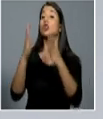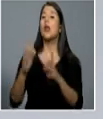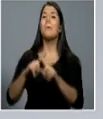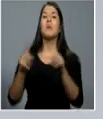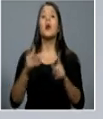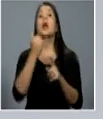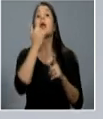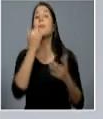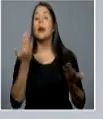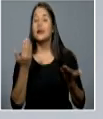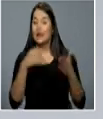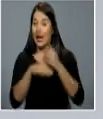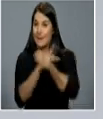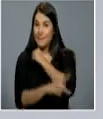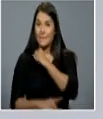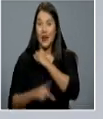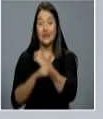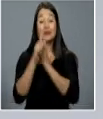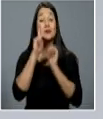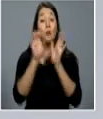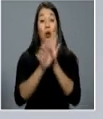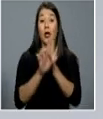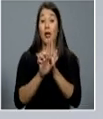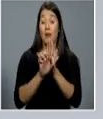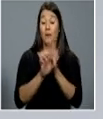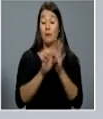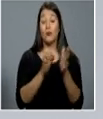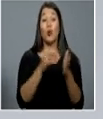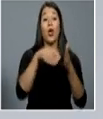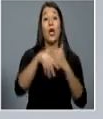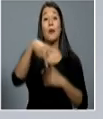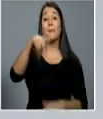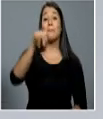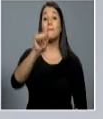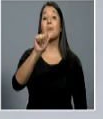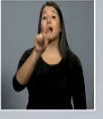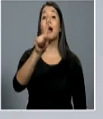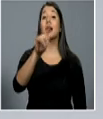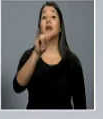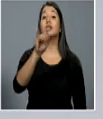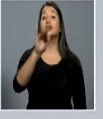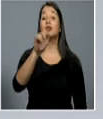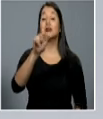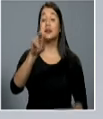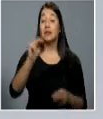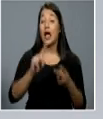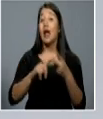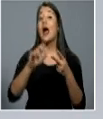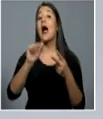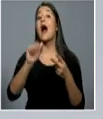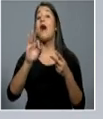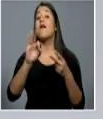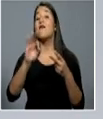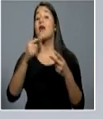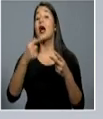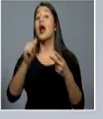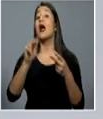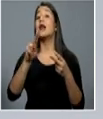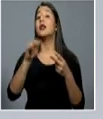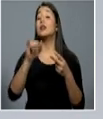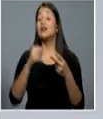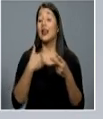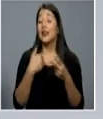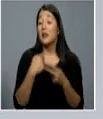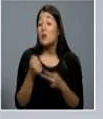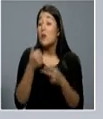ejemplo, ustedes mencionan en el informe que recién nacidos en Pakistán, República Centroafricana y Afganistán tienen posibilidades muy pobres de vida,